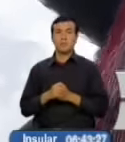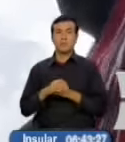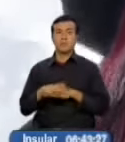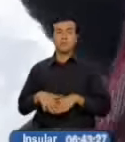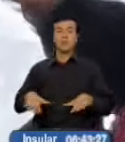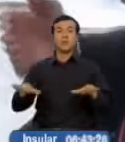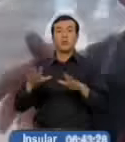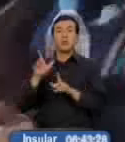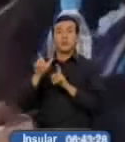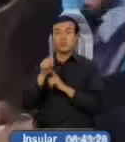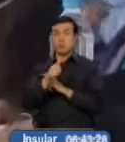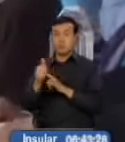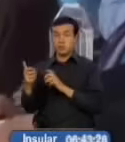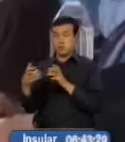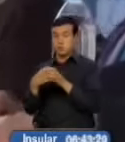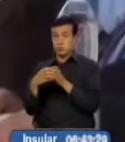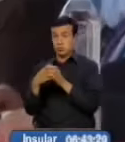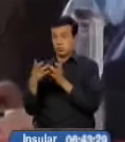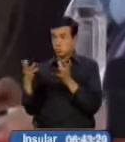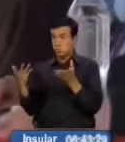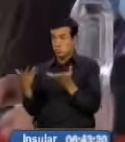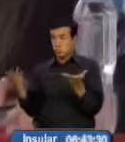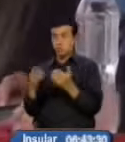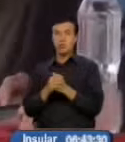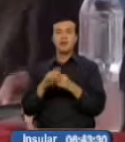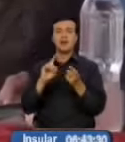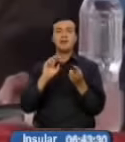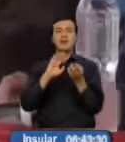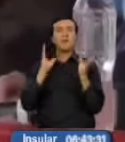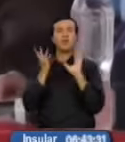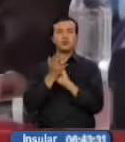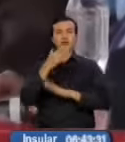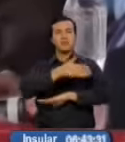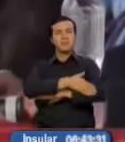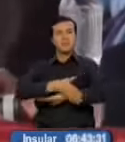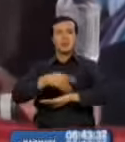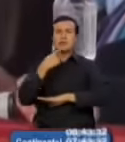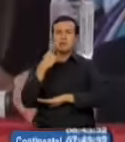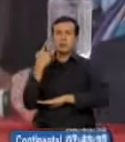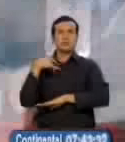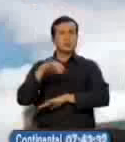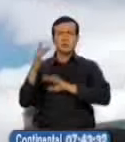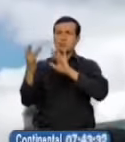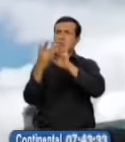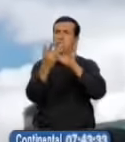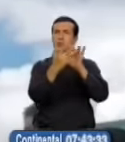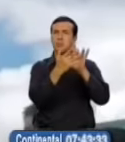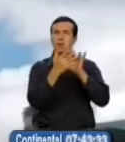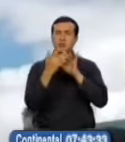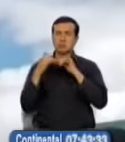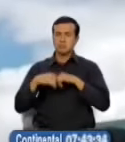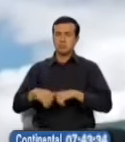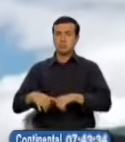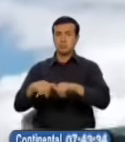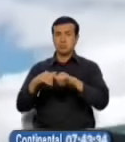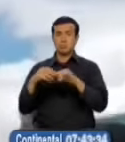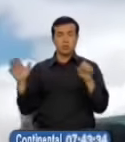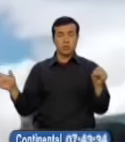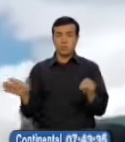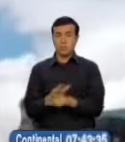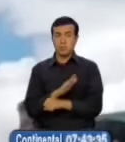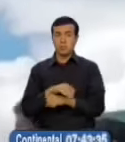uruguayos que quieran asociarse. Y sobre la revolución vial, prometió continuar uniendo pueblos. Vamos a